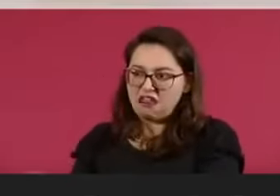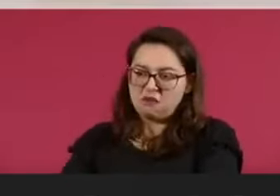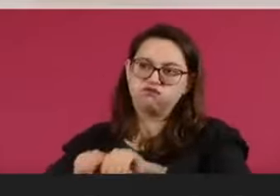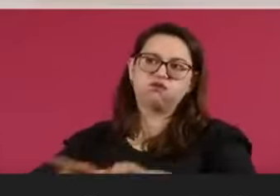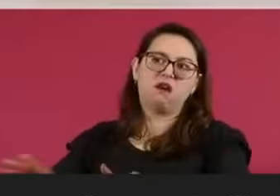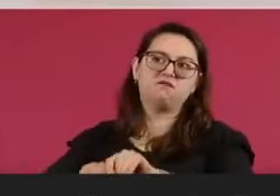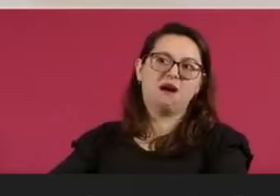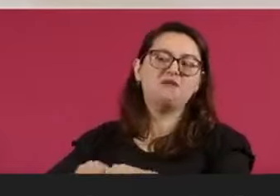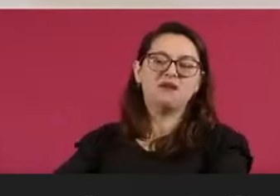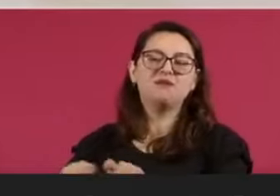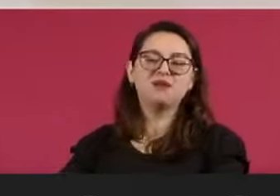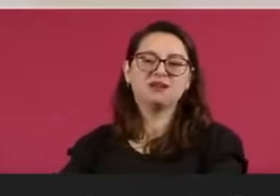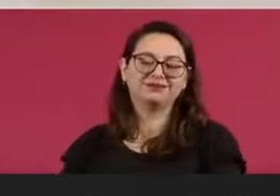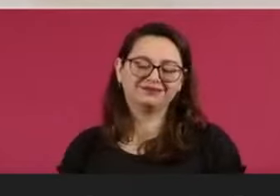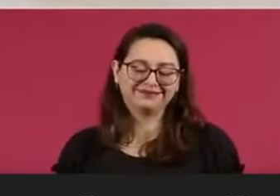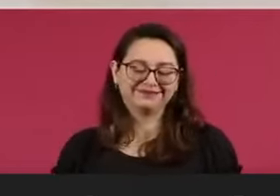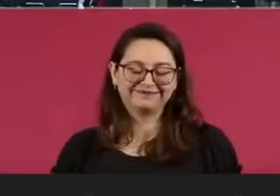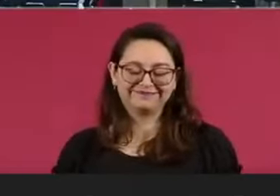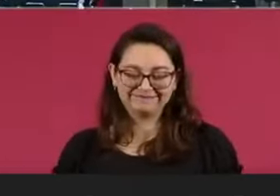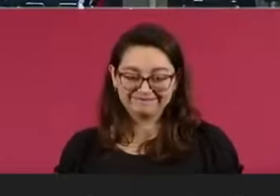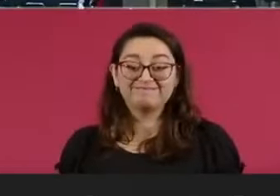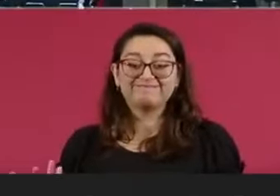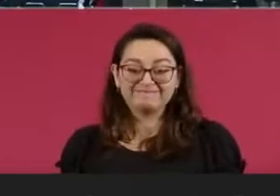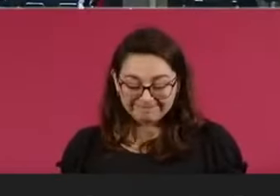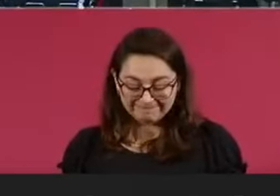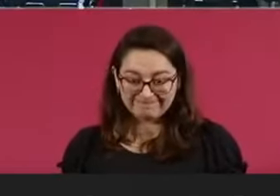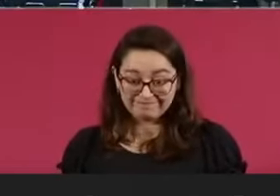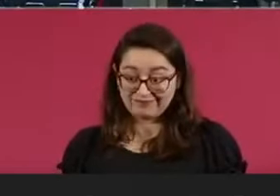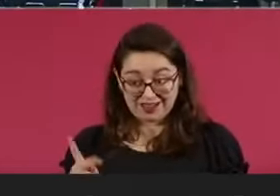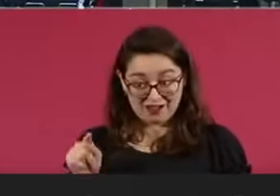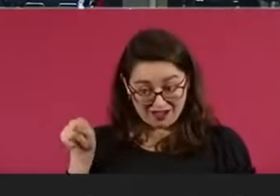Bueno, tan es así que en Guerrero se cometió